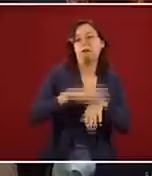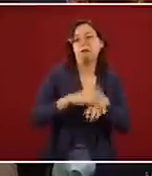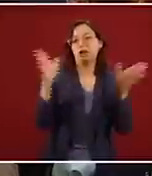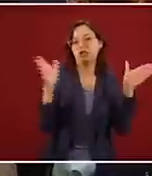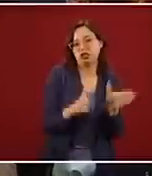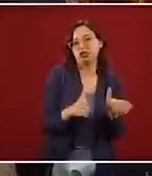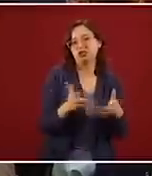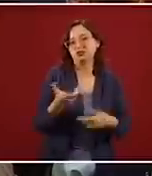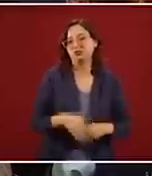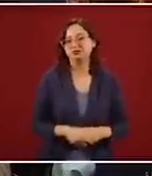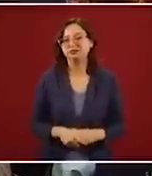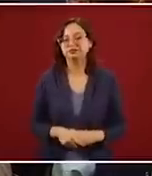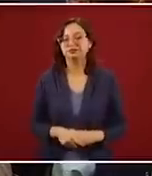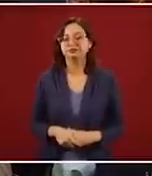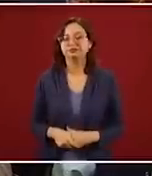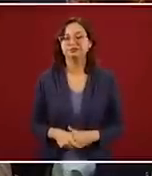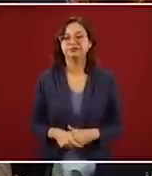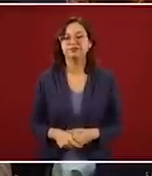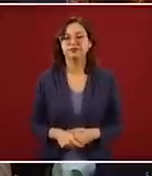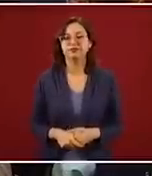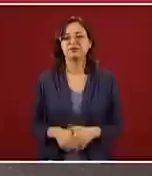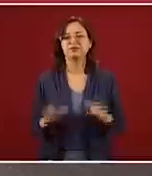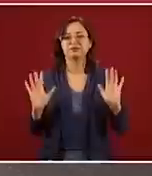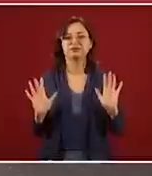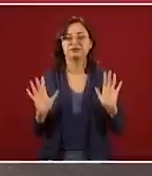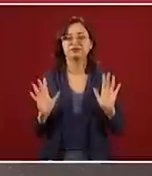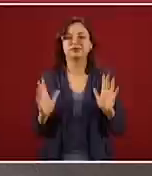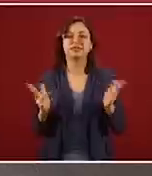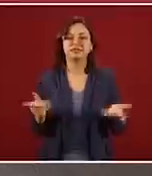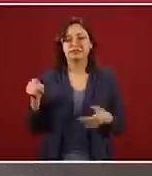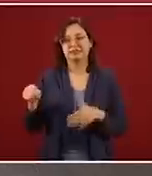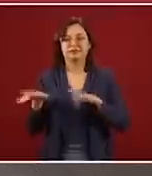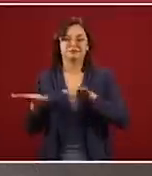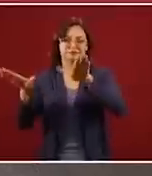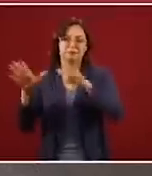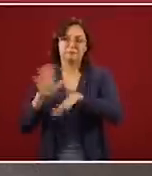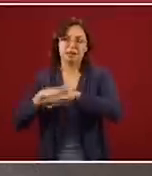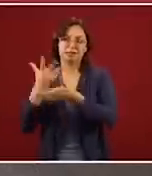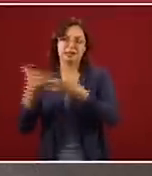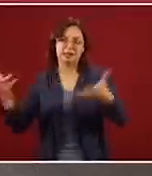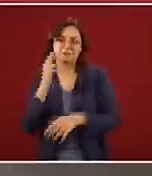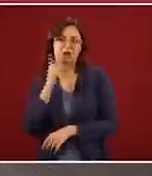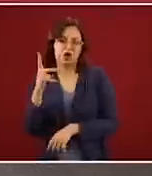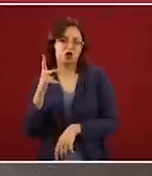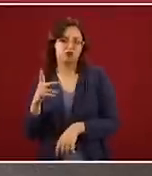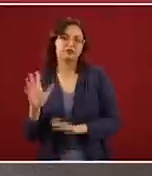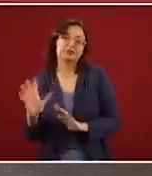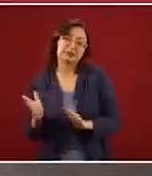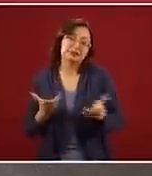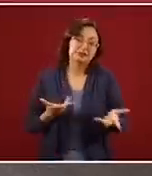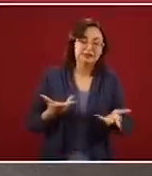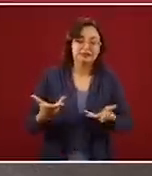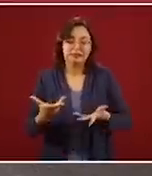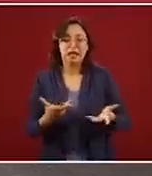el primer ministro de Canadá, y es mejor. Estamos en eso, pues, también. O sea, no se